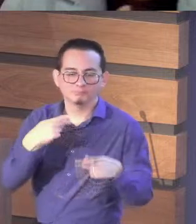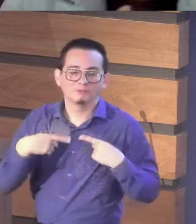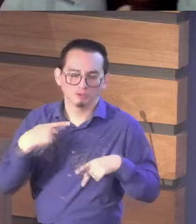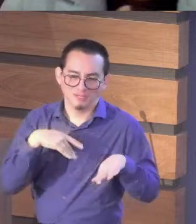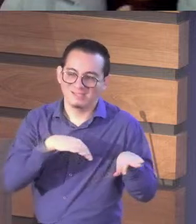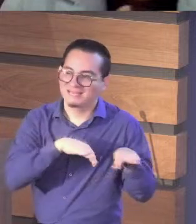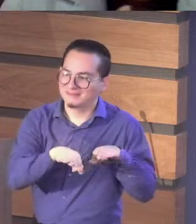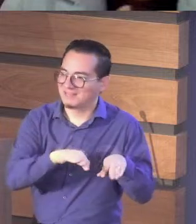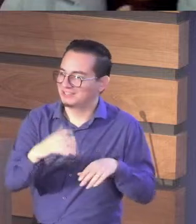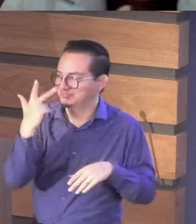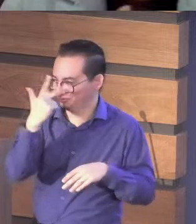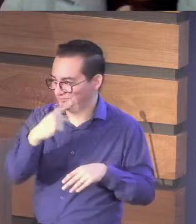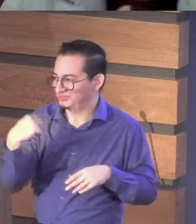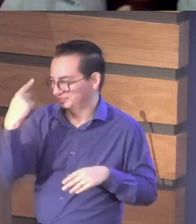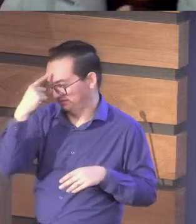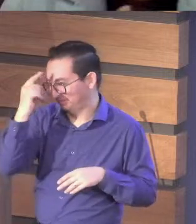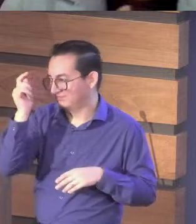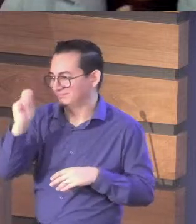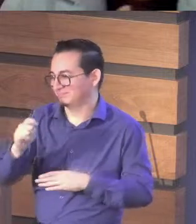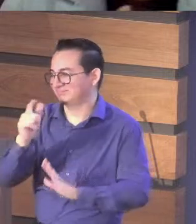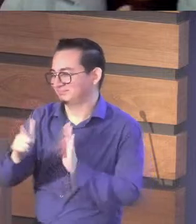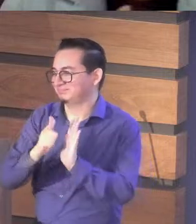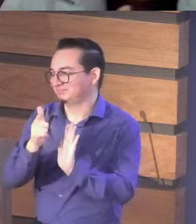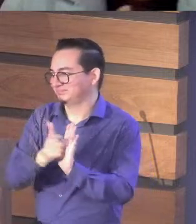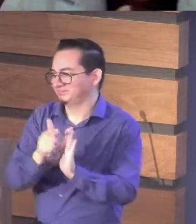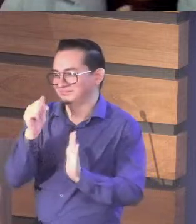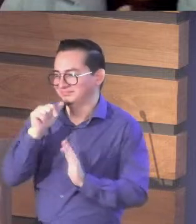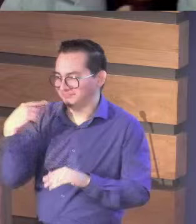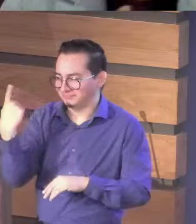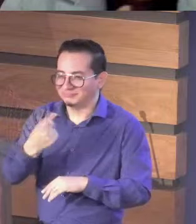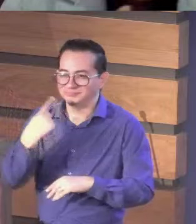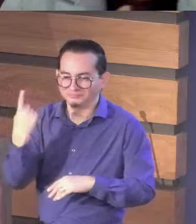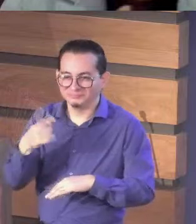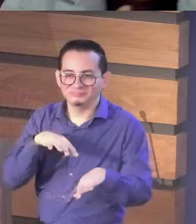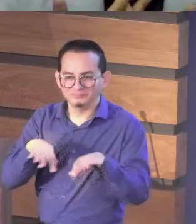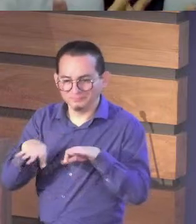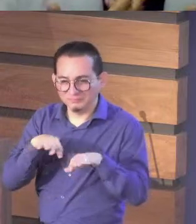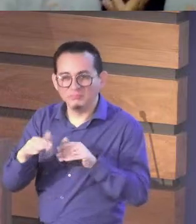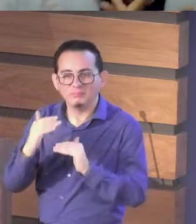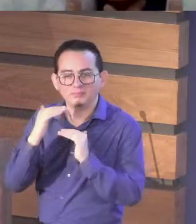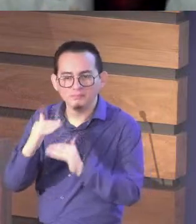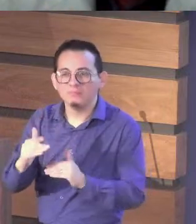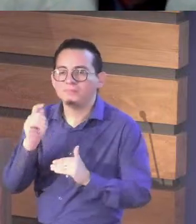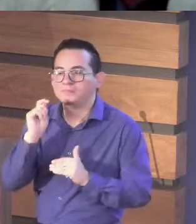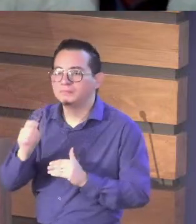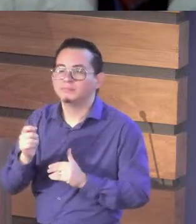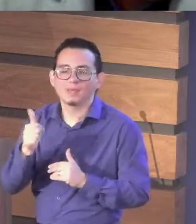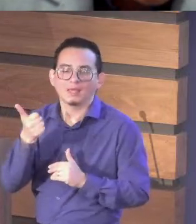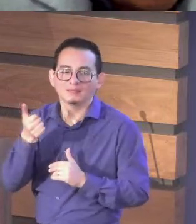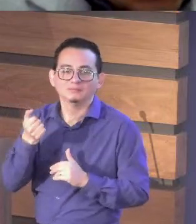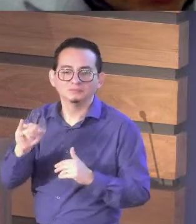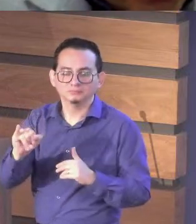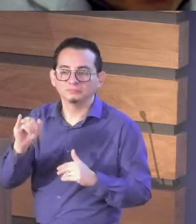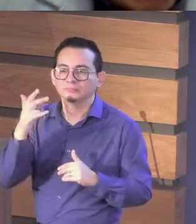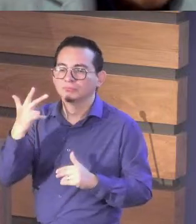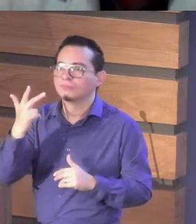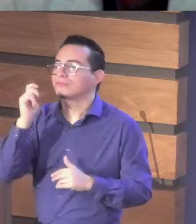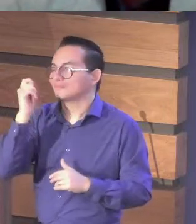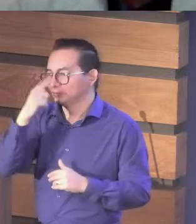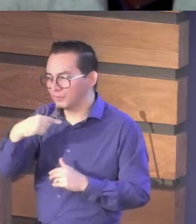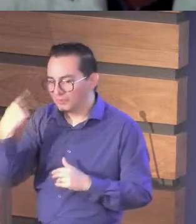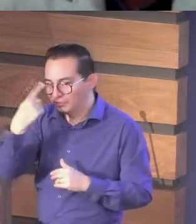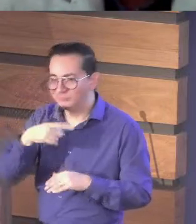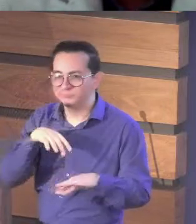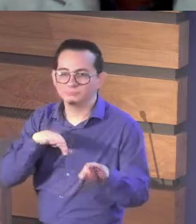que pues la mayor parte de nosotros pues a veces trabajamos mucho más.